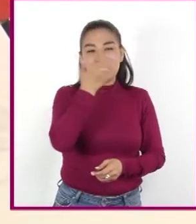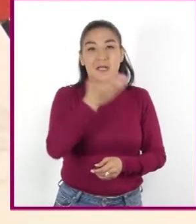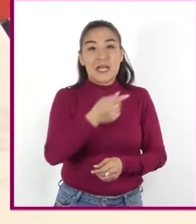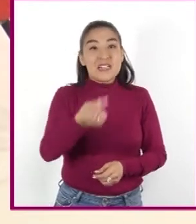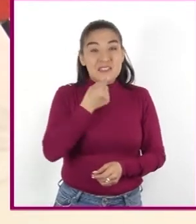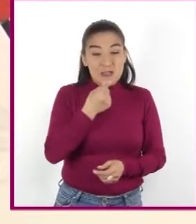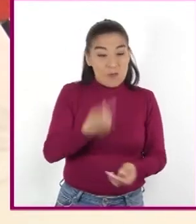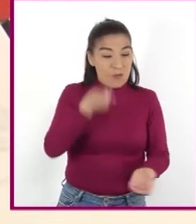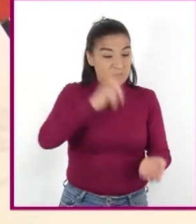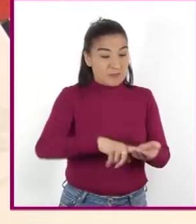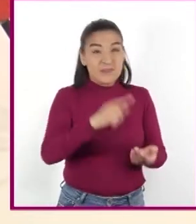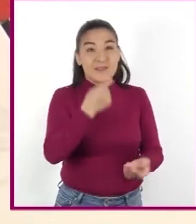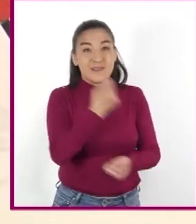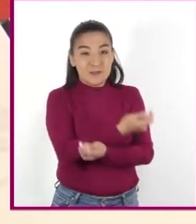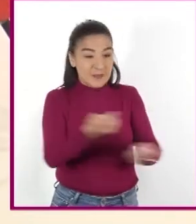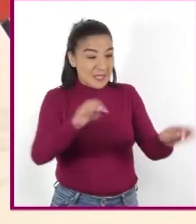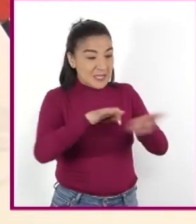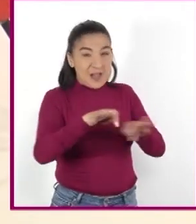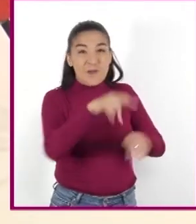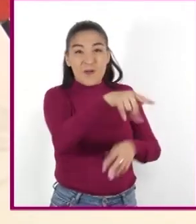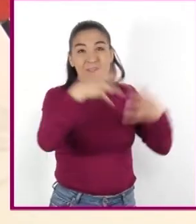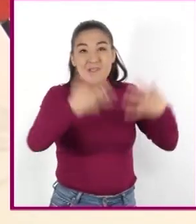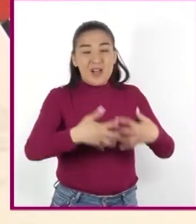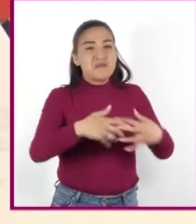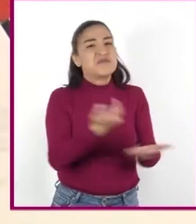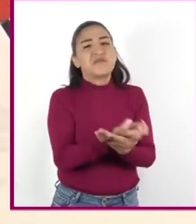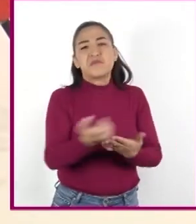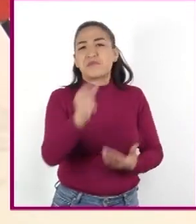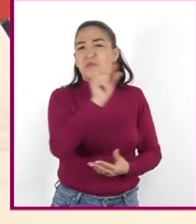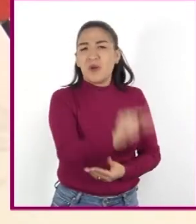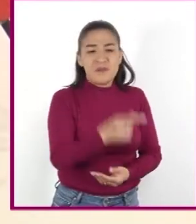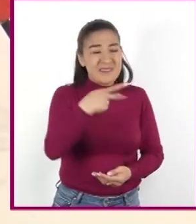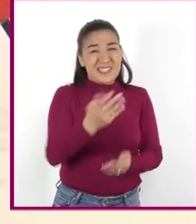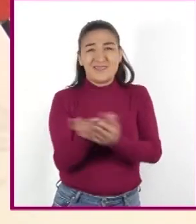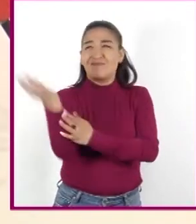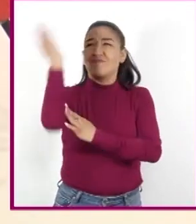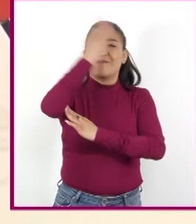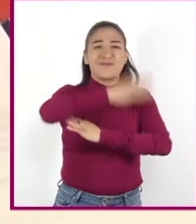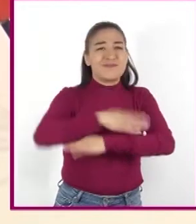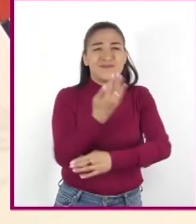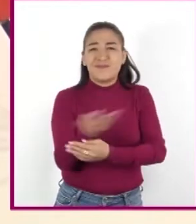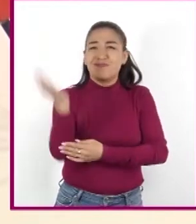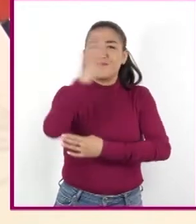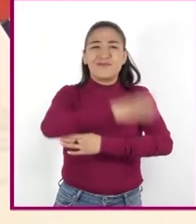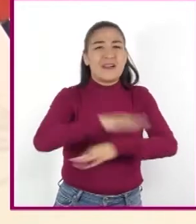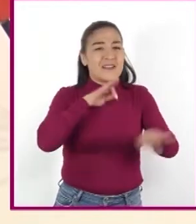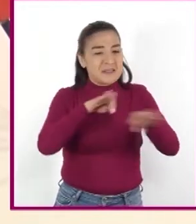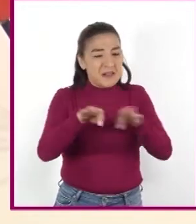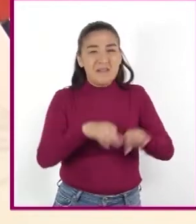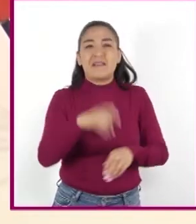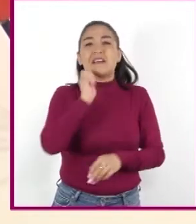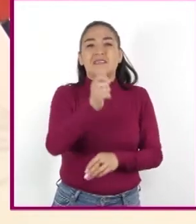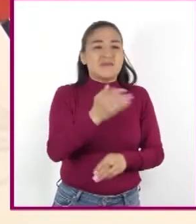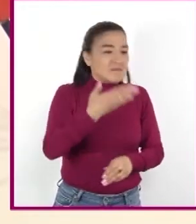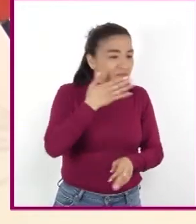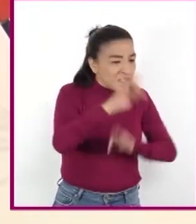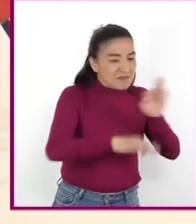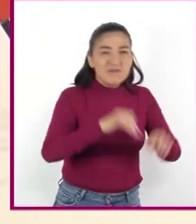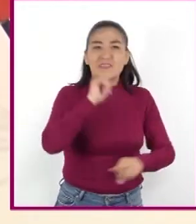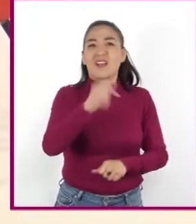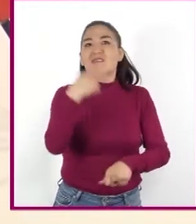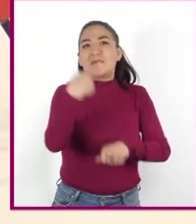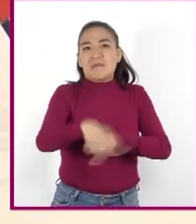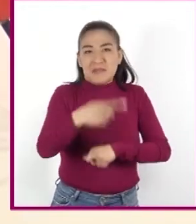fábricas recibían bajos salarios a cambio de largas jornadas de trabajo, en condiciones insalubres y